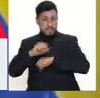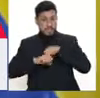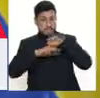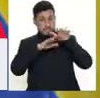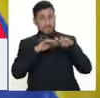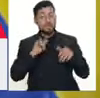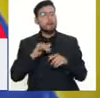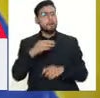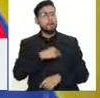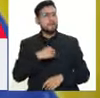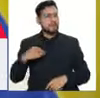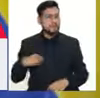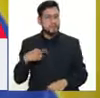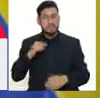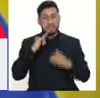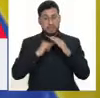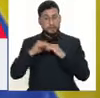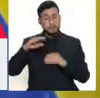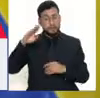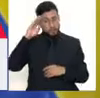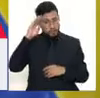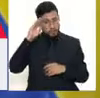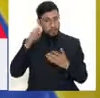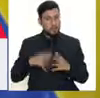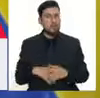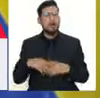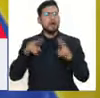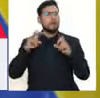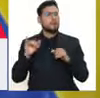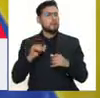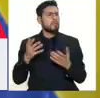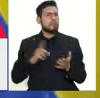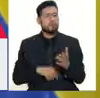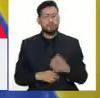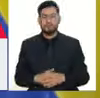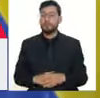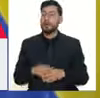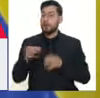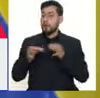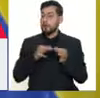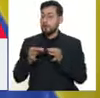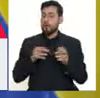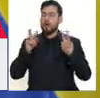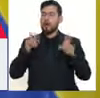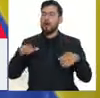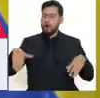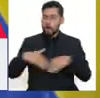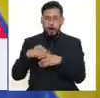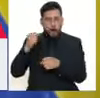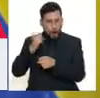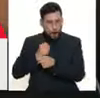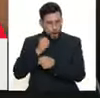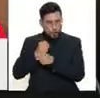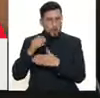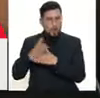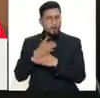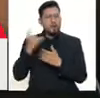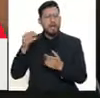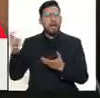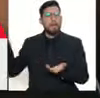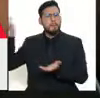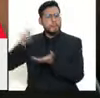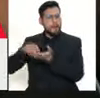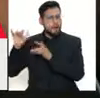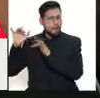y nuestros ministros del Interior abordaron aspectos tales como la cooperación en asuntos migratorios,